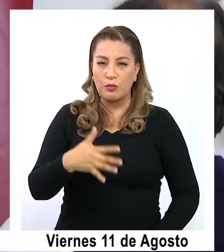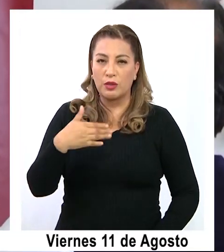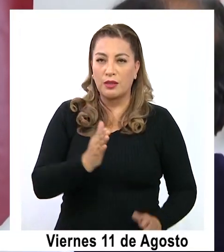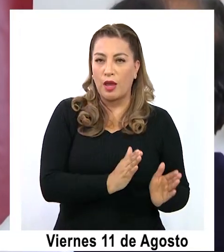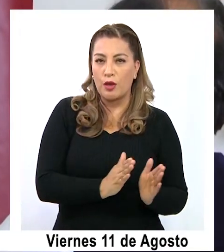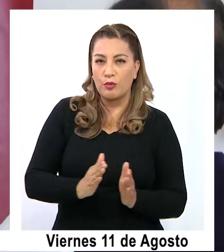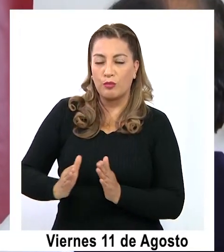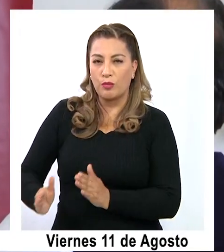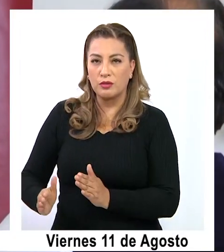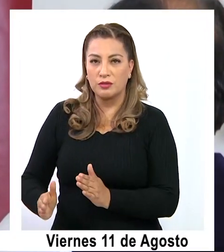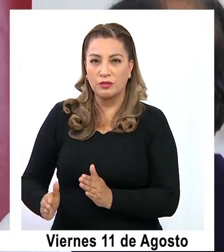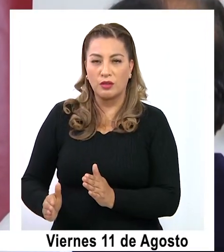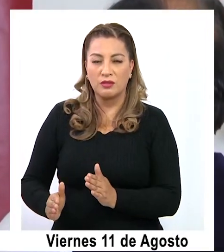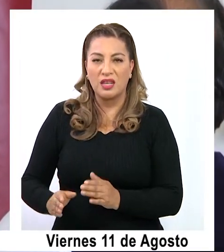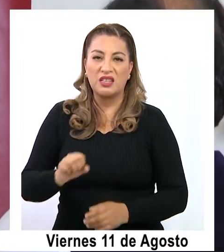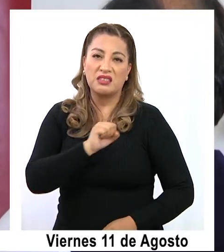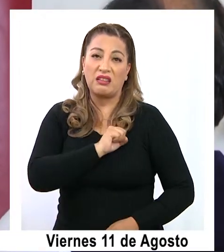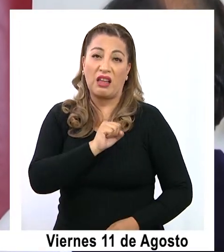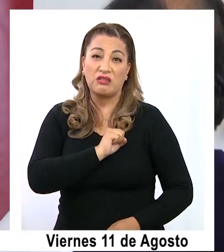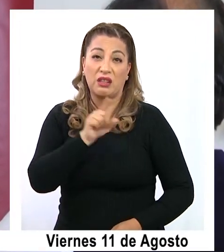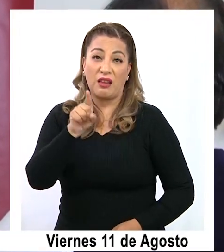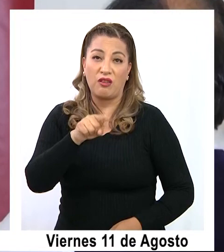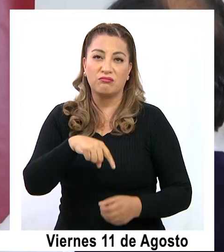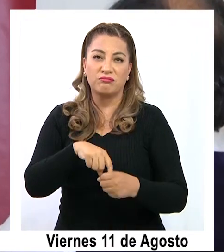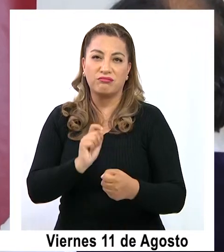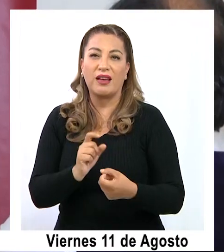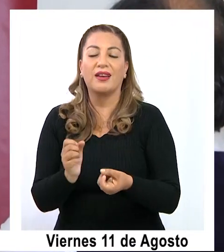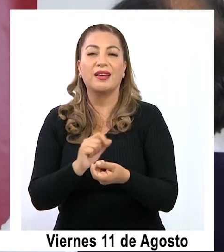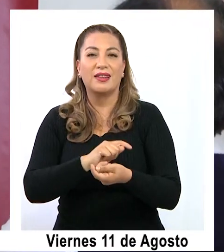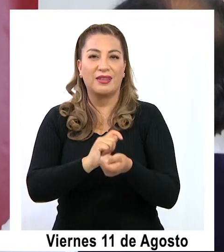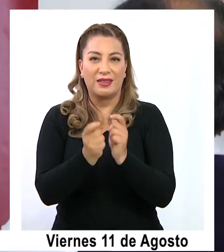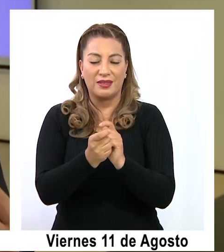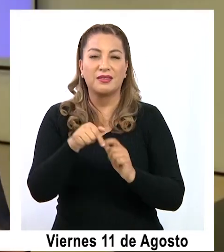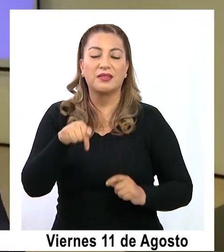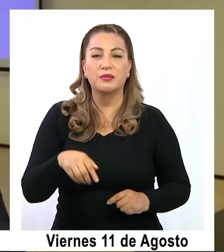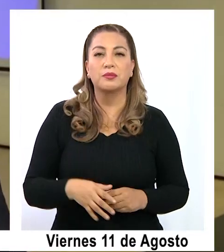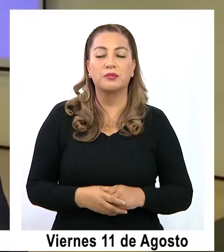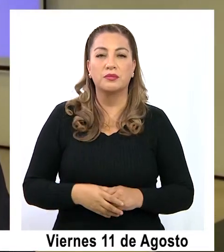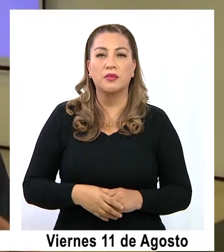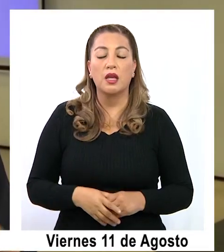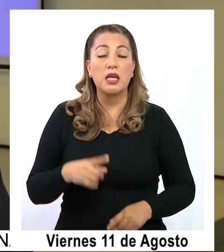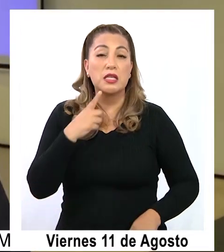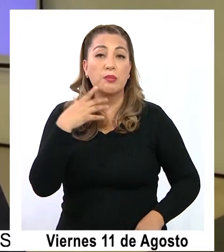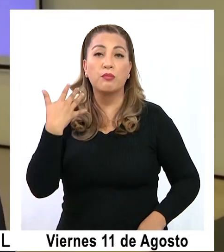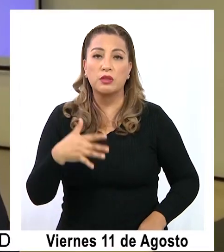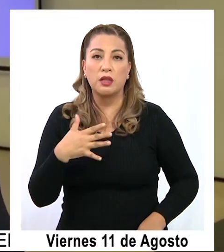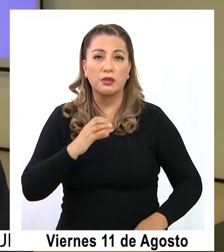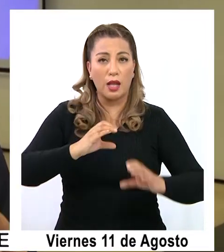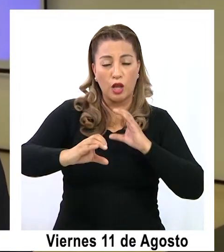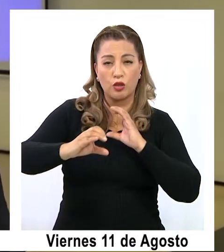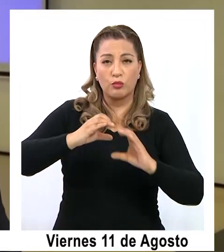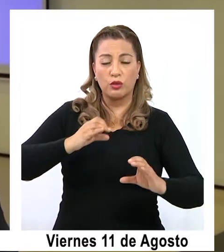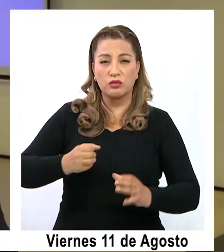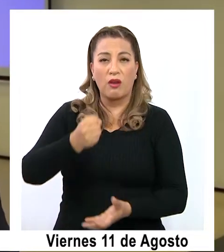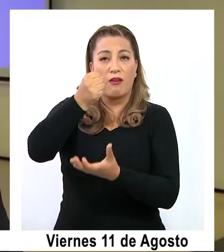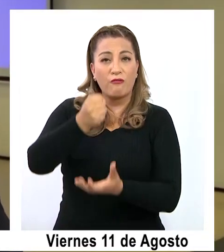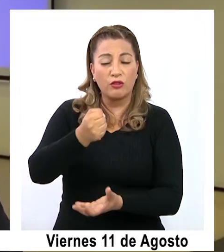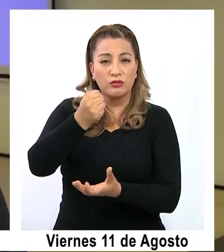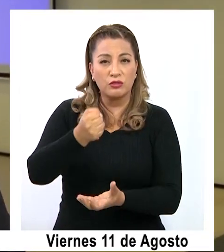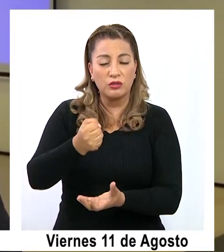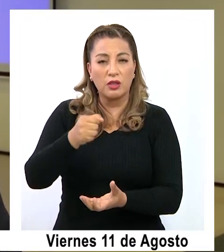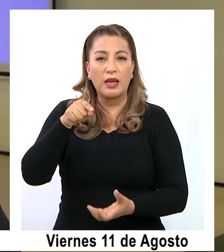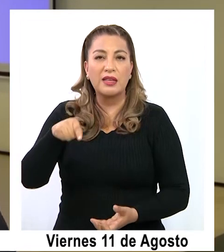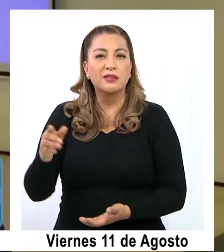proceso de descentralización. Me parece importantísimo entender que los medios de comunicación, el fondo de medios,